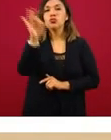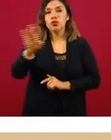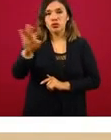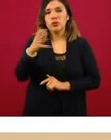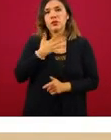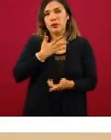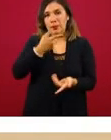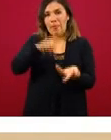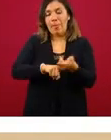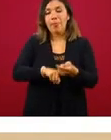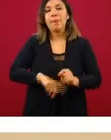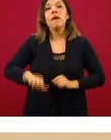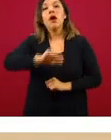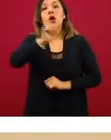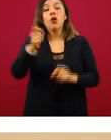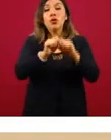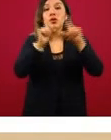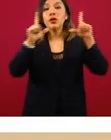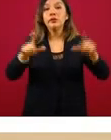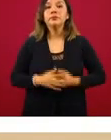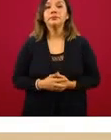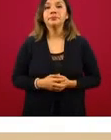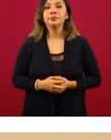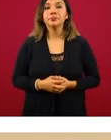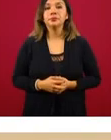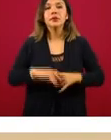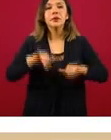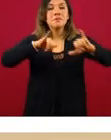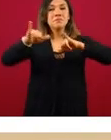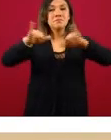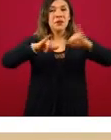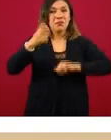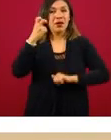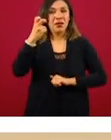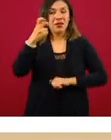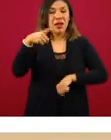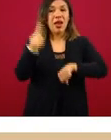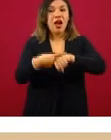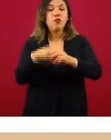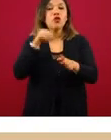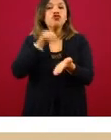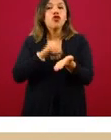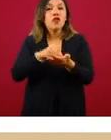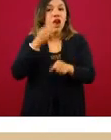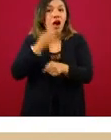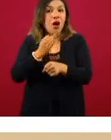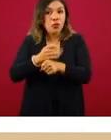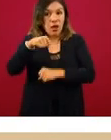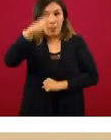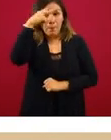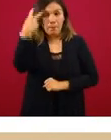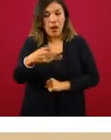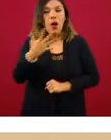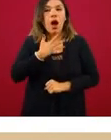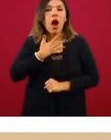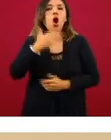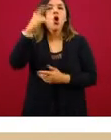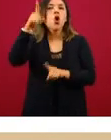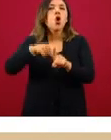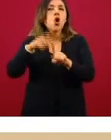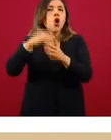18%. Si vemos la siguiente diapositiva, ahora sí vemos el mapa de la epidemia activa en México, por eso hay muchos menos